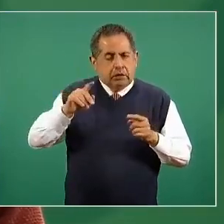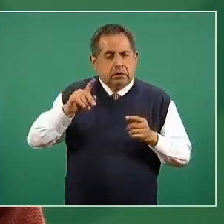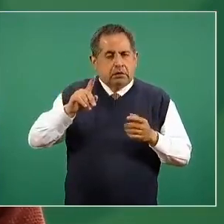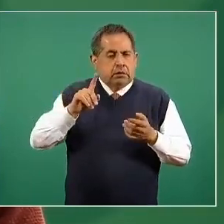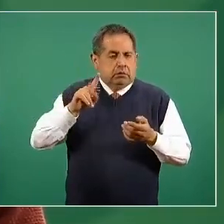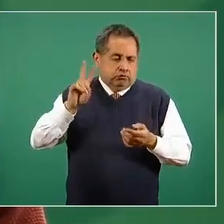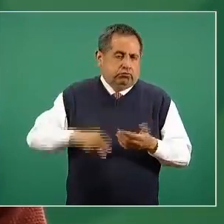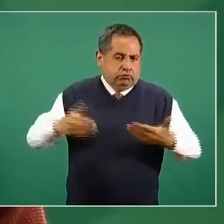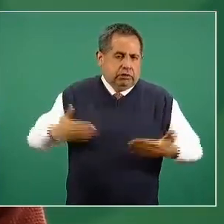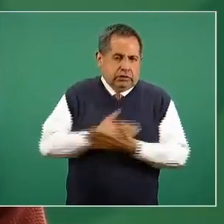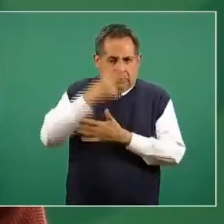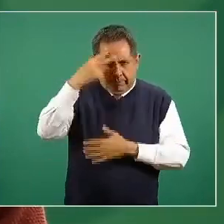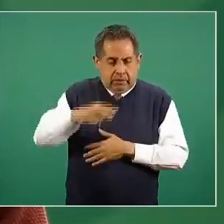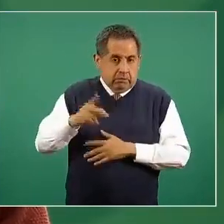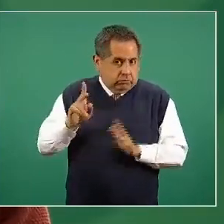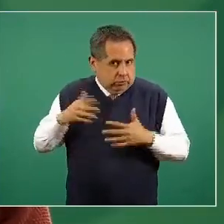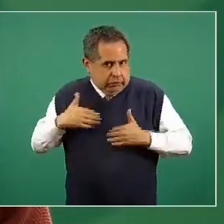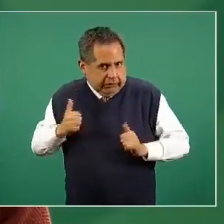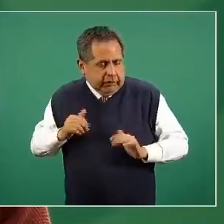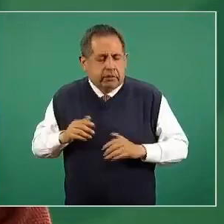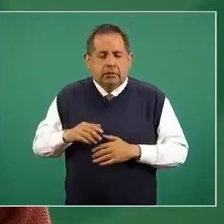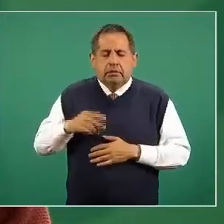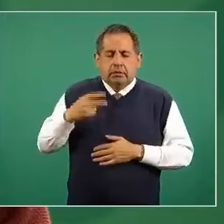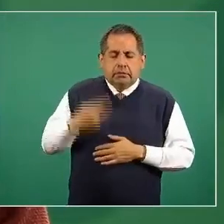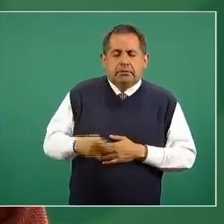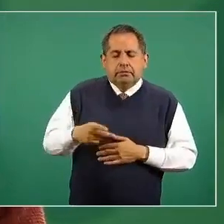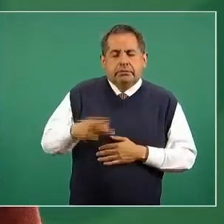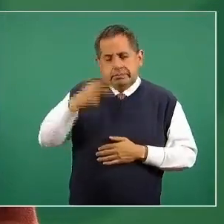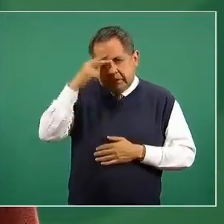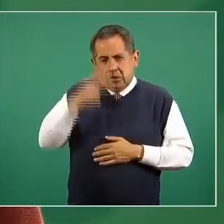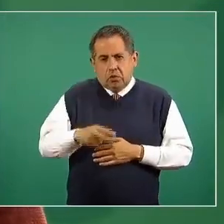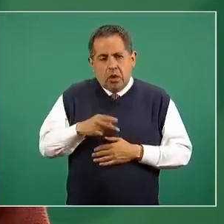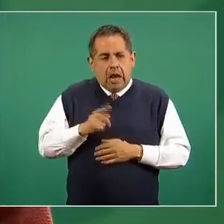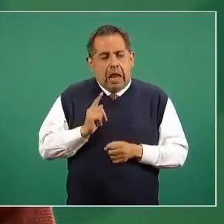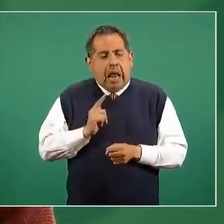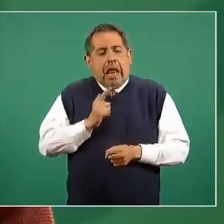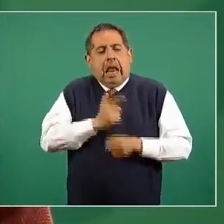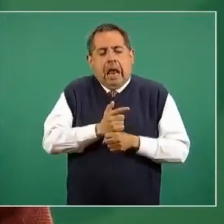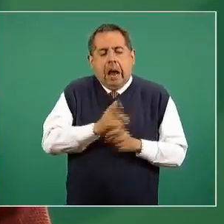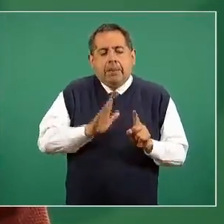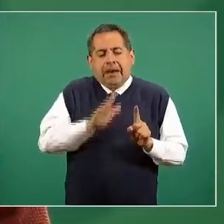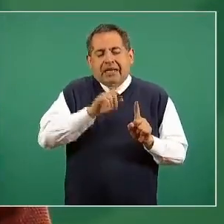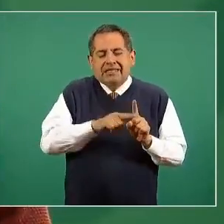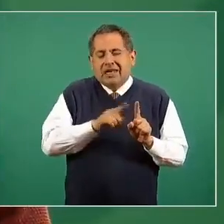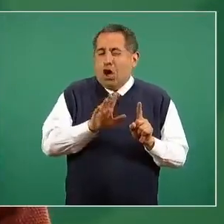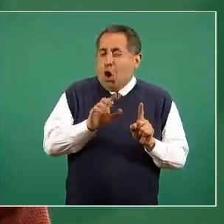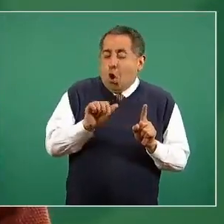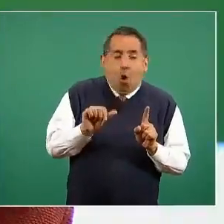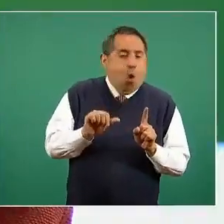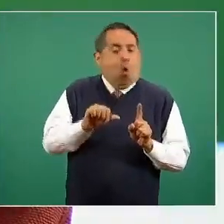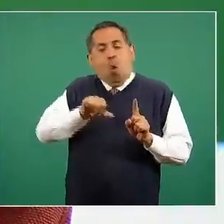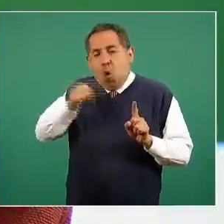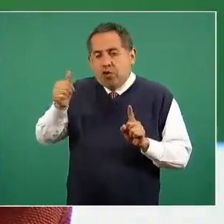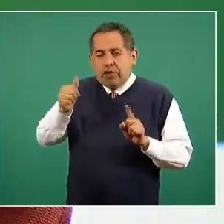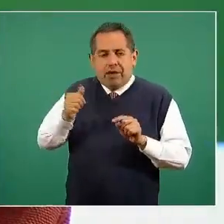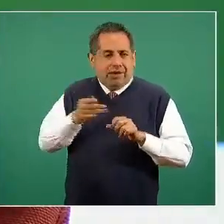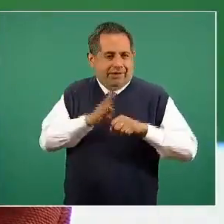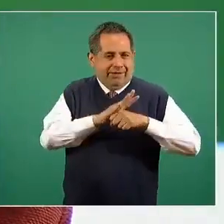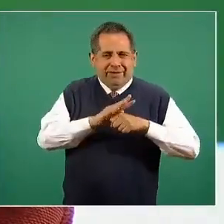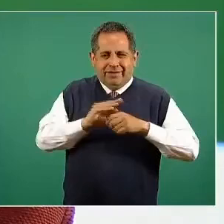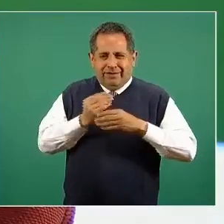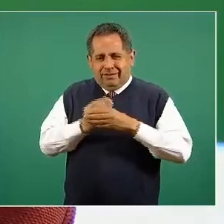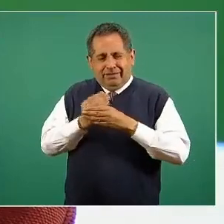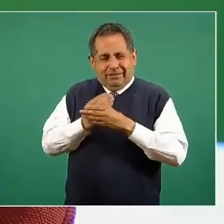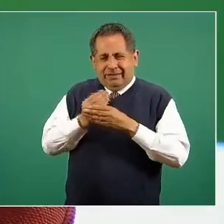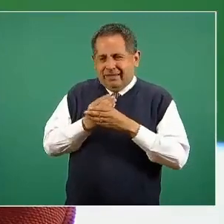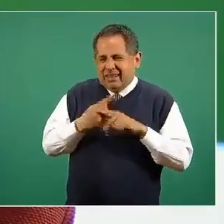nacionalidad mexicana, hasta donde tengo entendido, que se le había identificado otra variante del virus